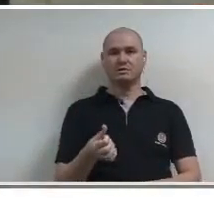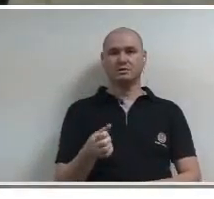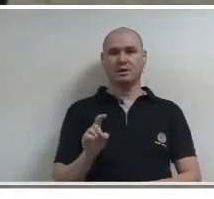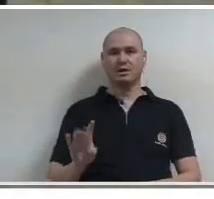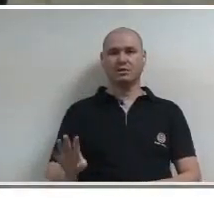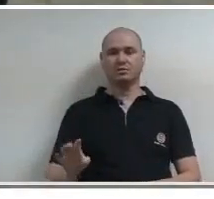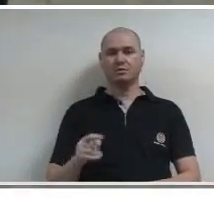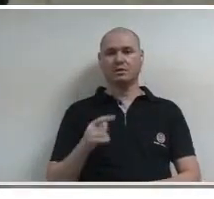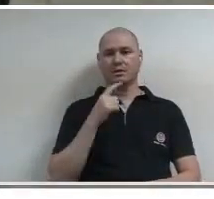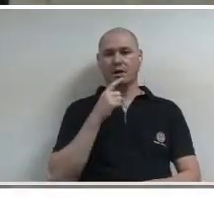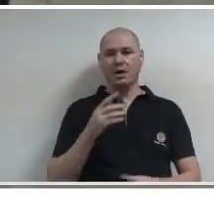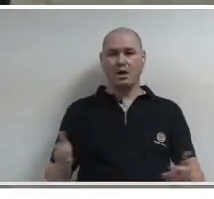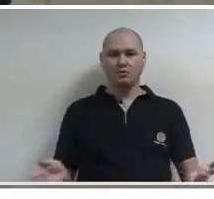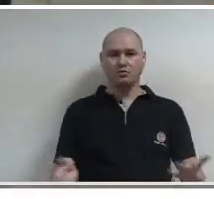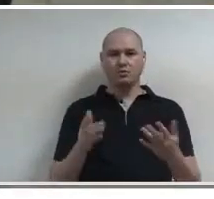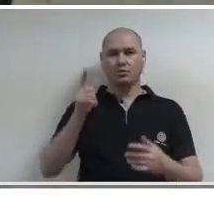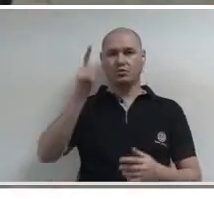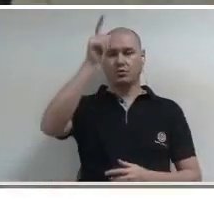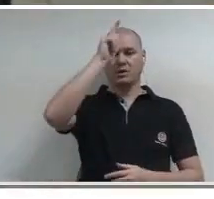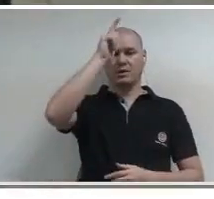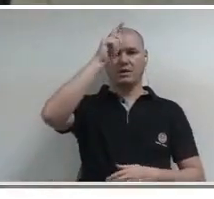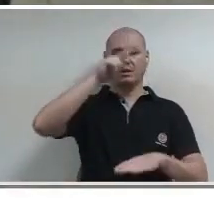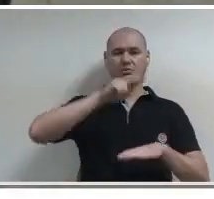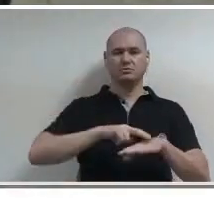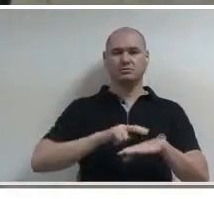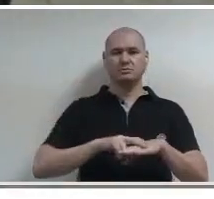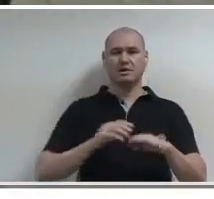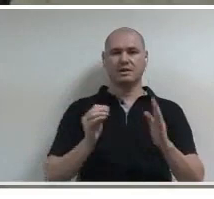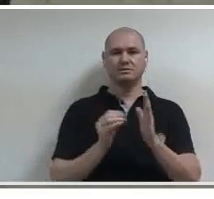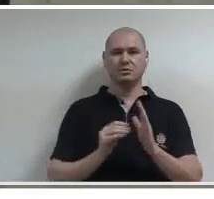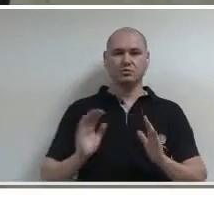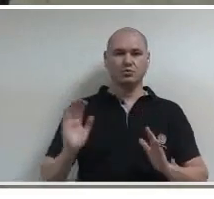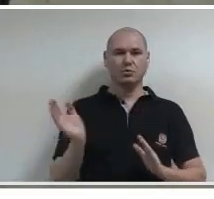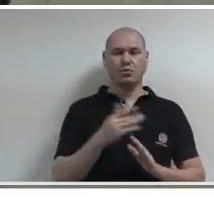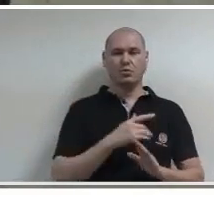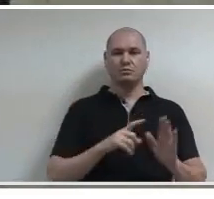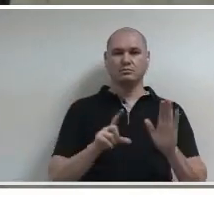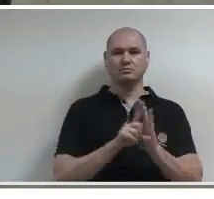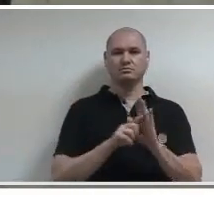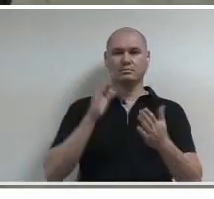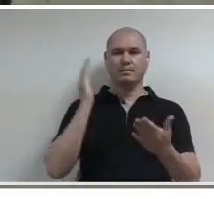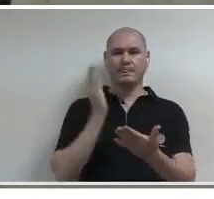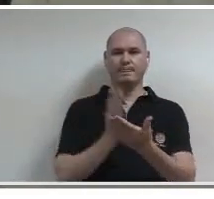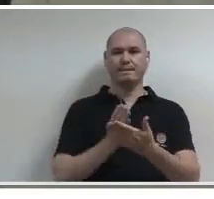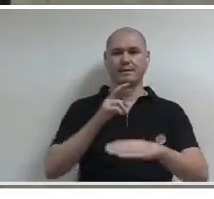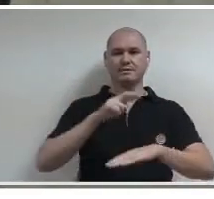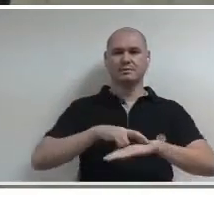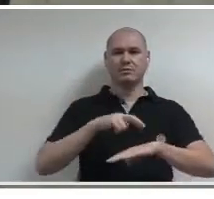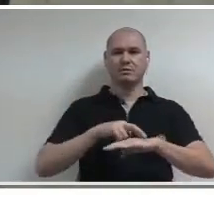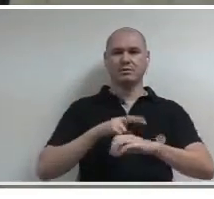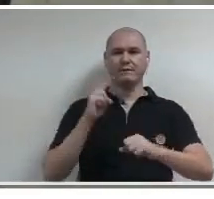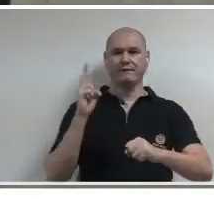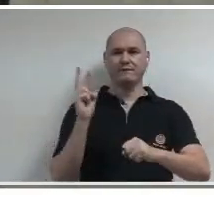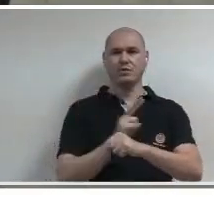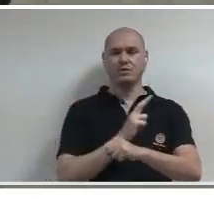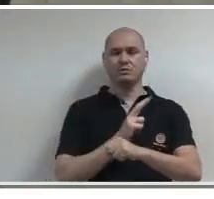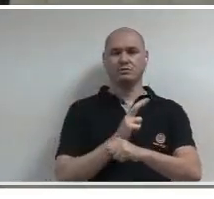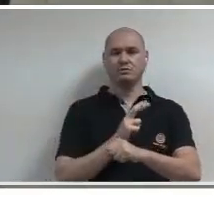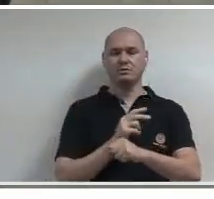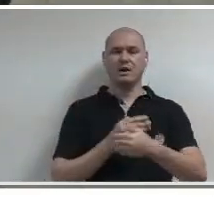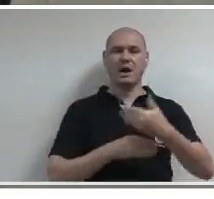Diputados, declaración número 614, Jeijape Ñande Pabeteba, Autoridad Nacional Policial y Catahuaisa